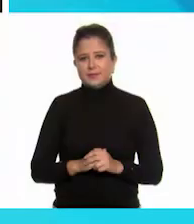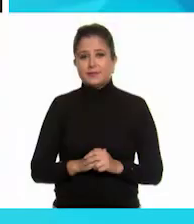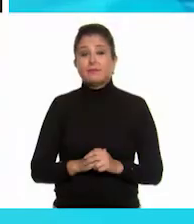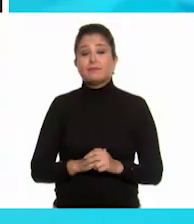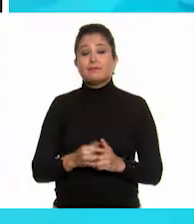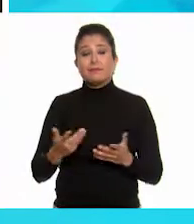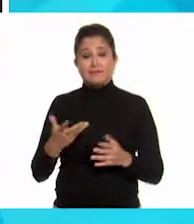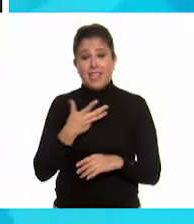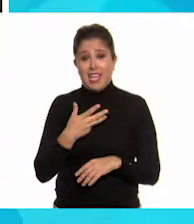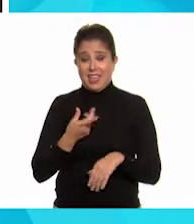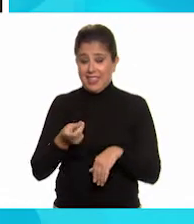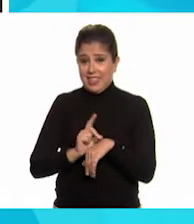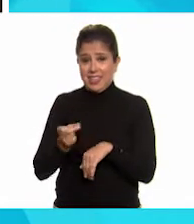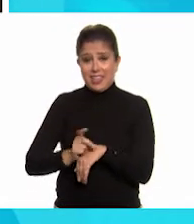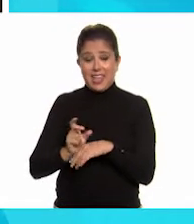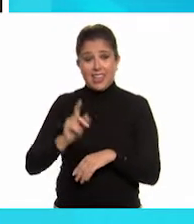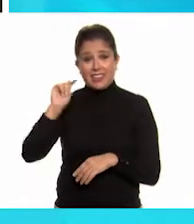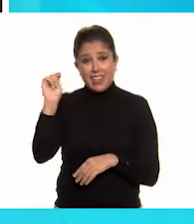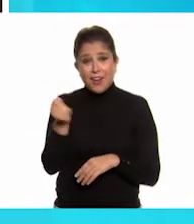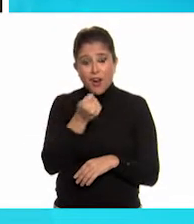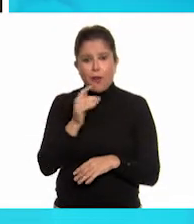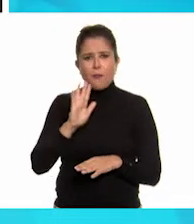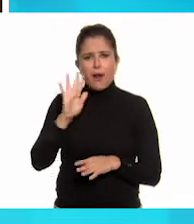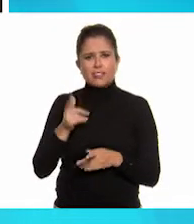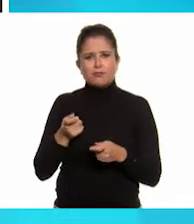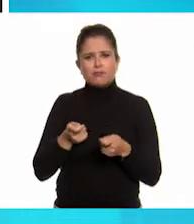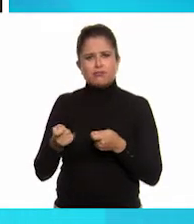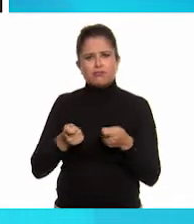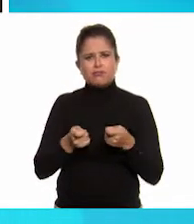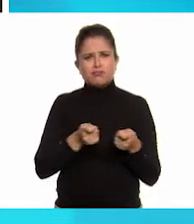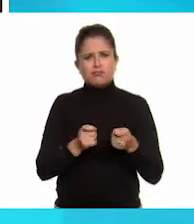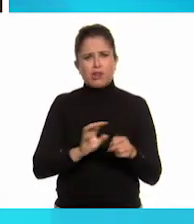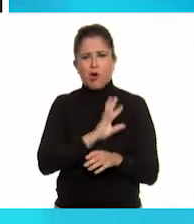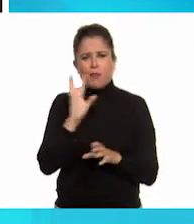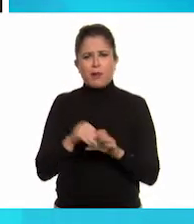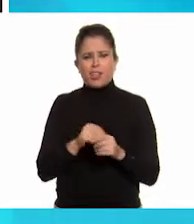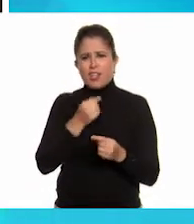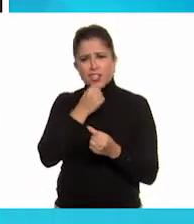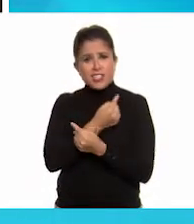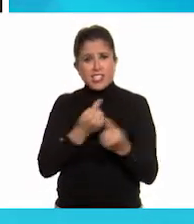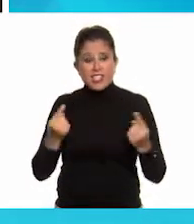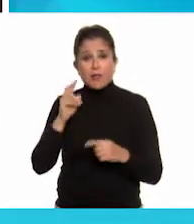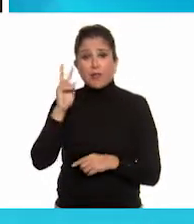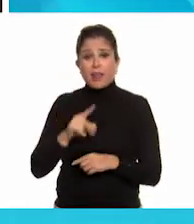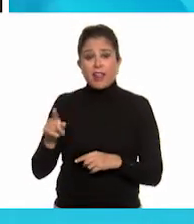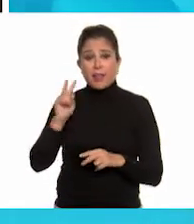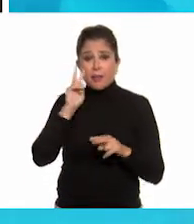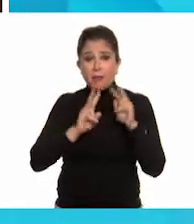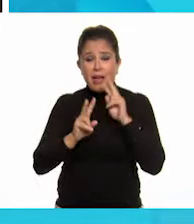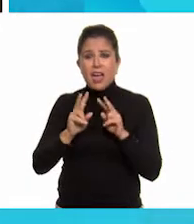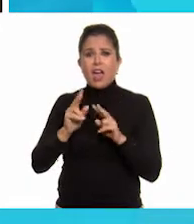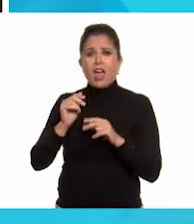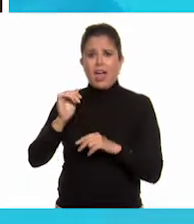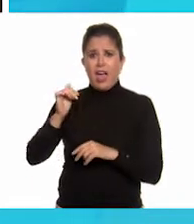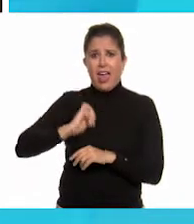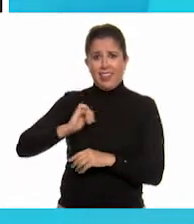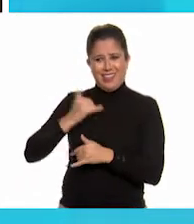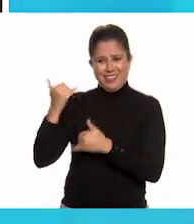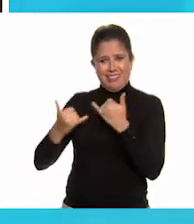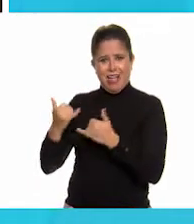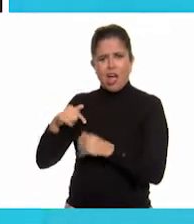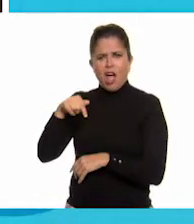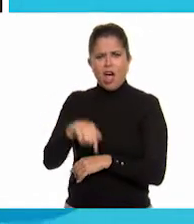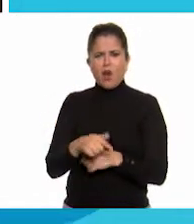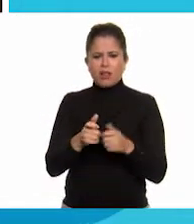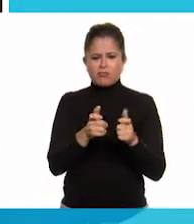En nuestros días, la tecnología parece dominarlo todo. Niñas y niños han sido absorbidos por celulares, tabletas y